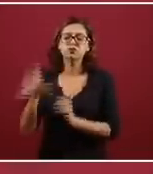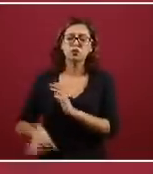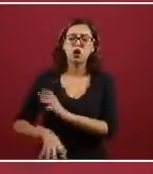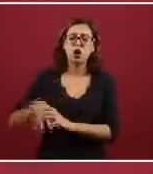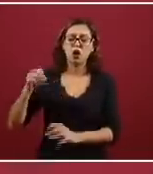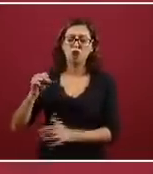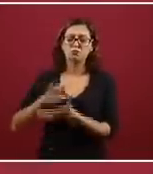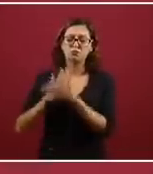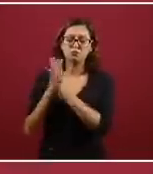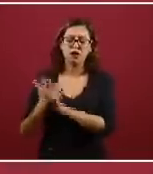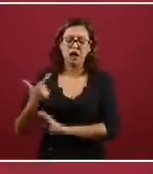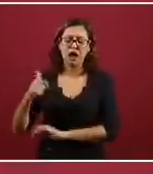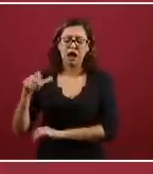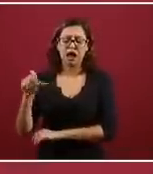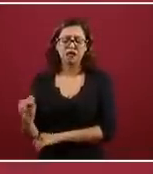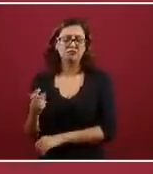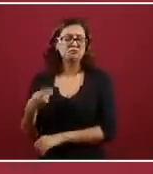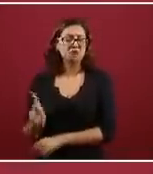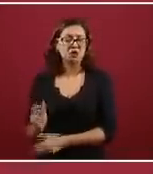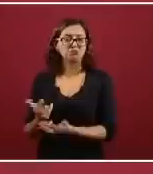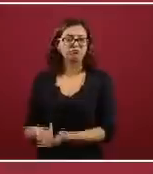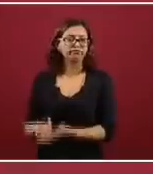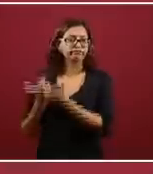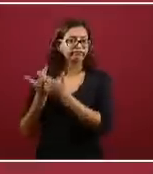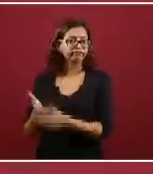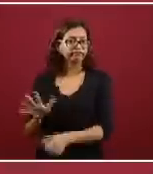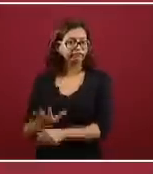es suficiente.